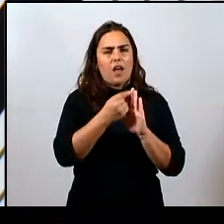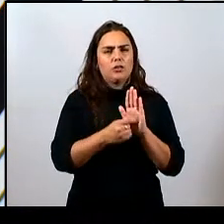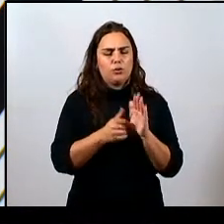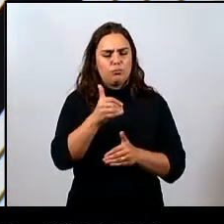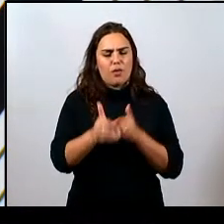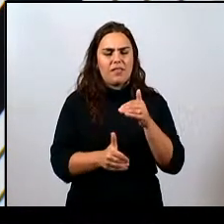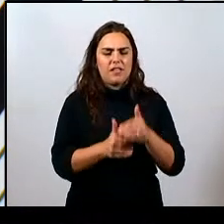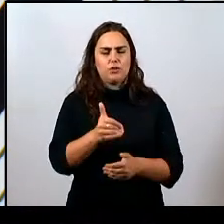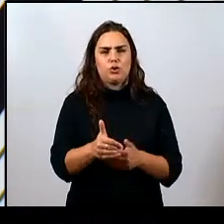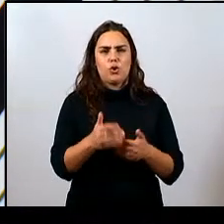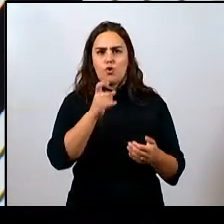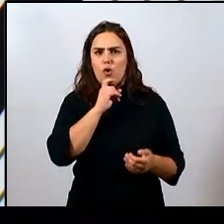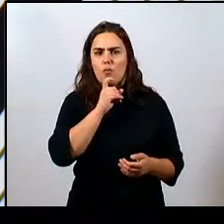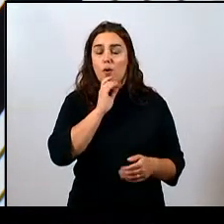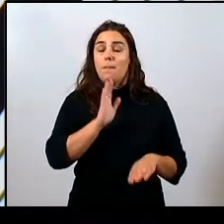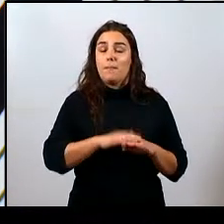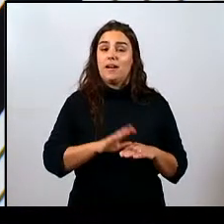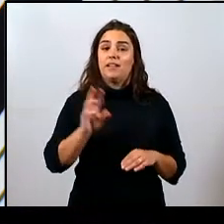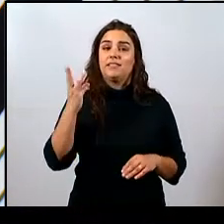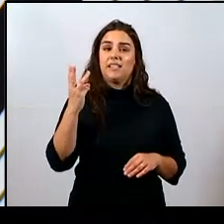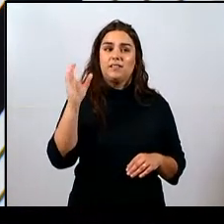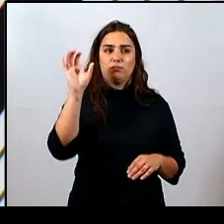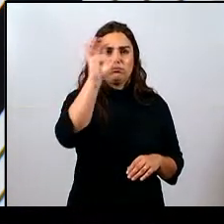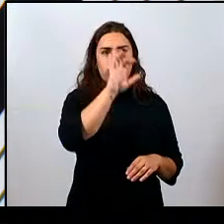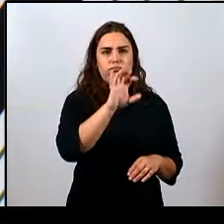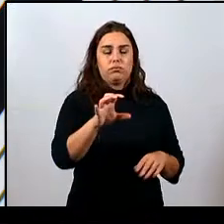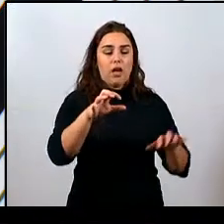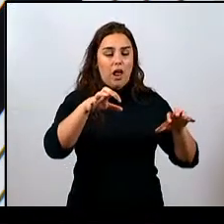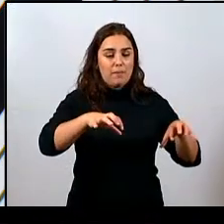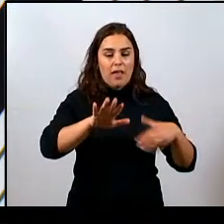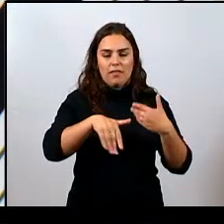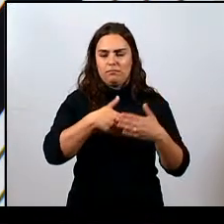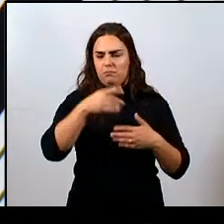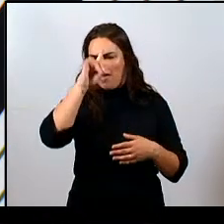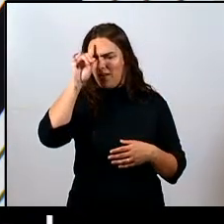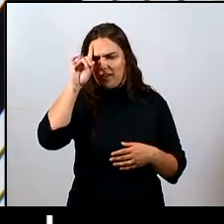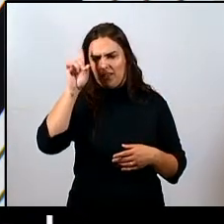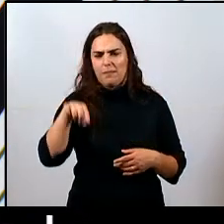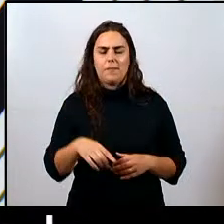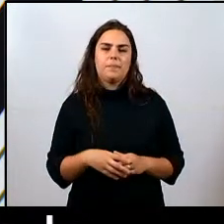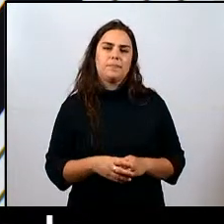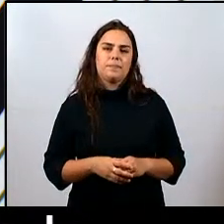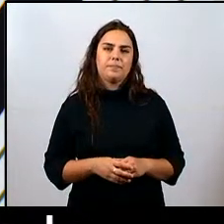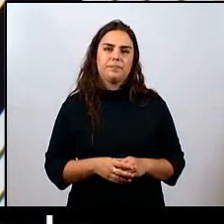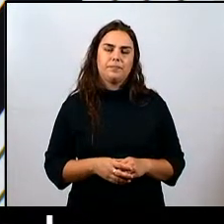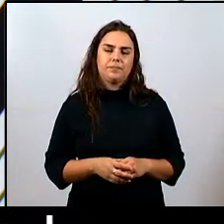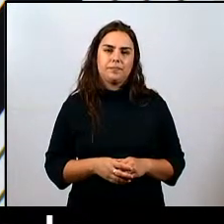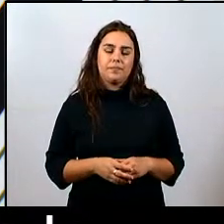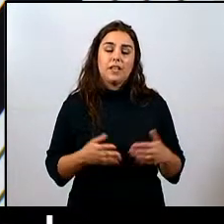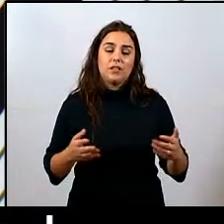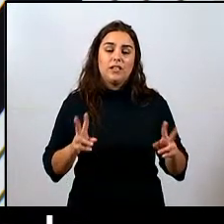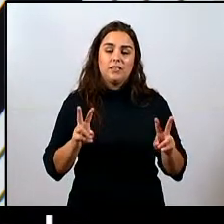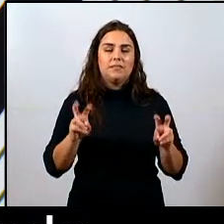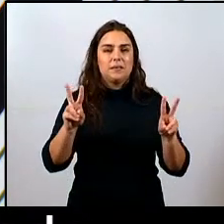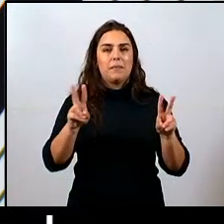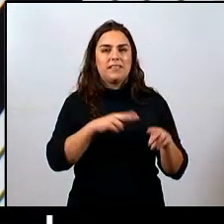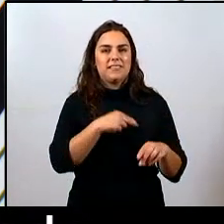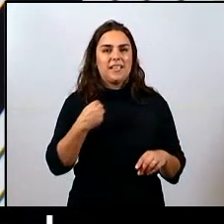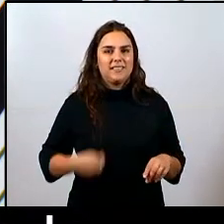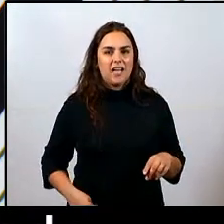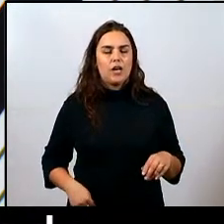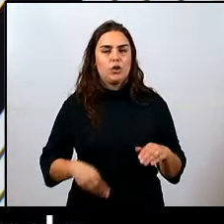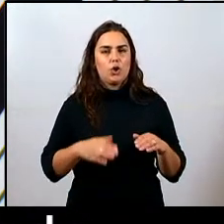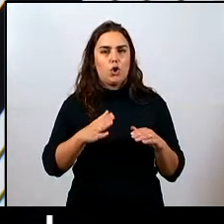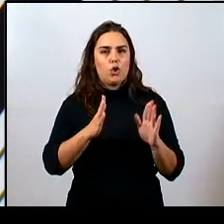centros que tenemos en las 3 comunidades autónomas, desde Almaraz hasta Madrid. También iría al consumo sanitario, doméstico,